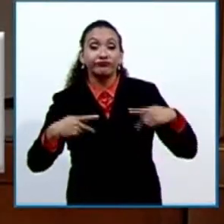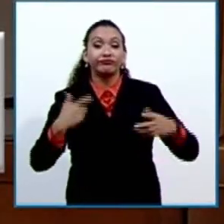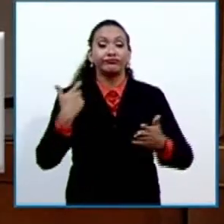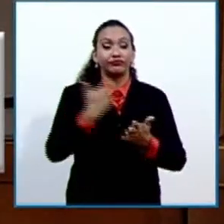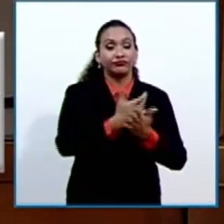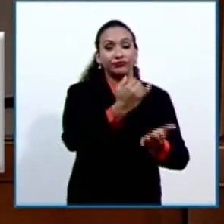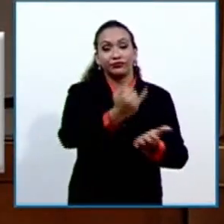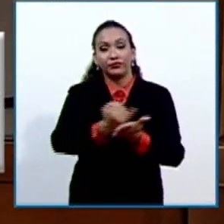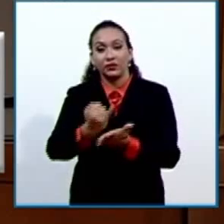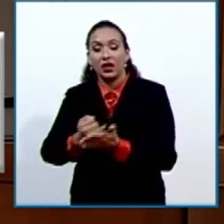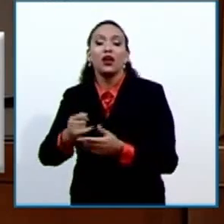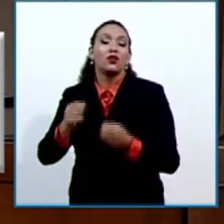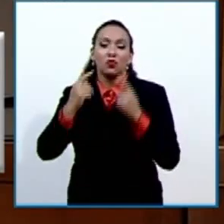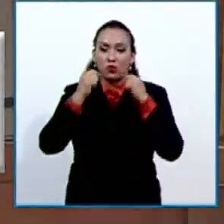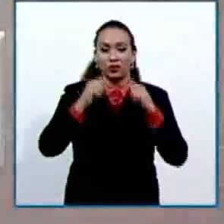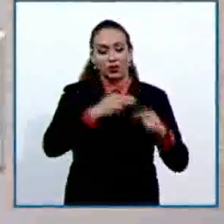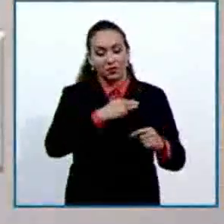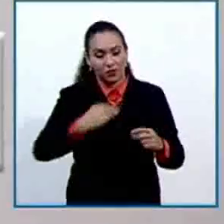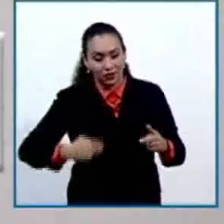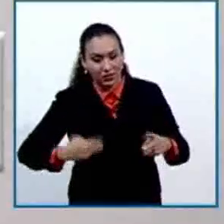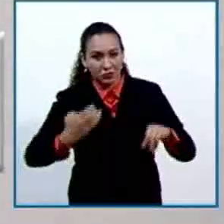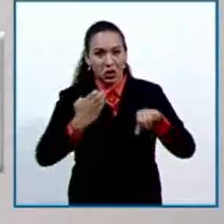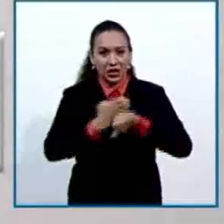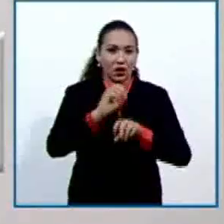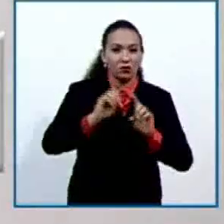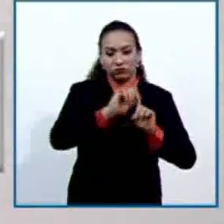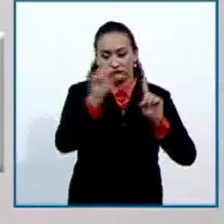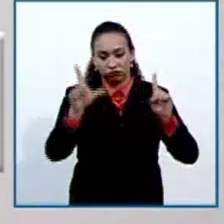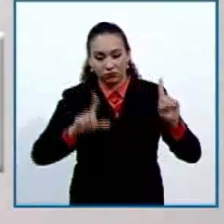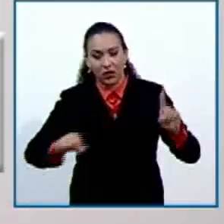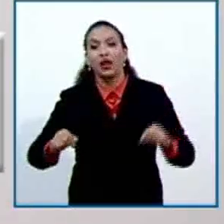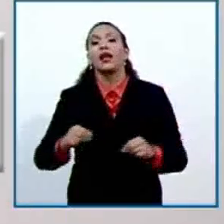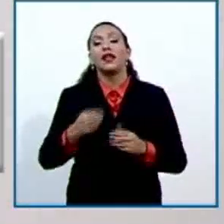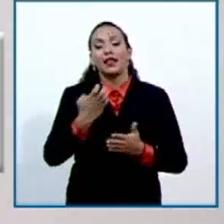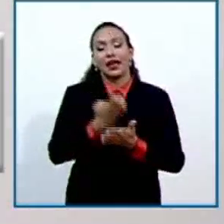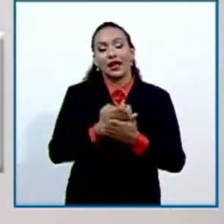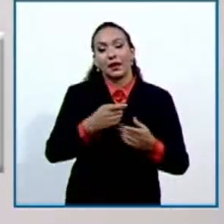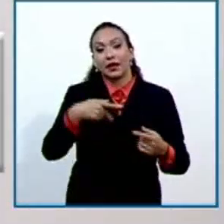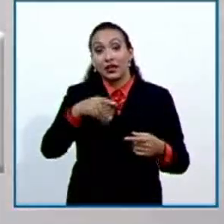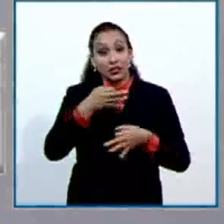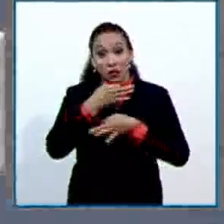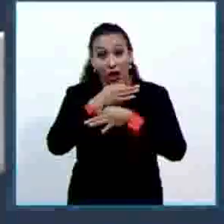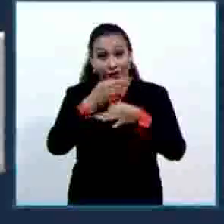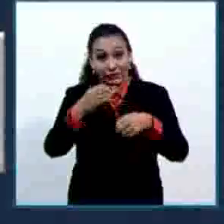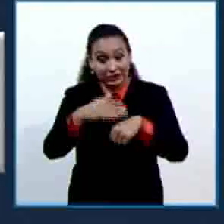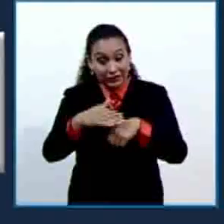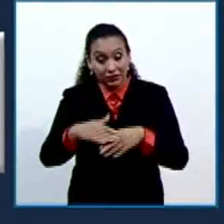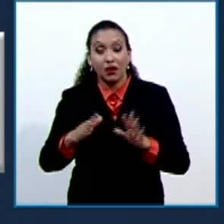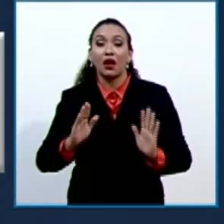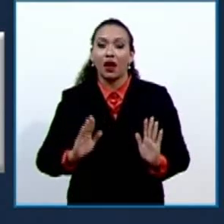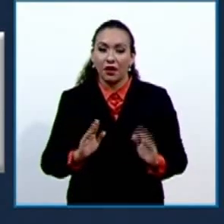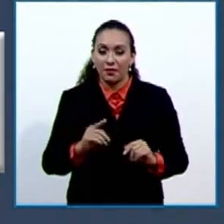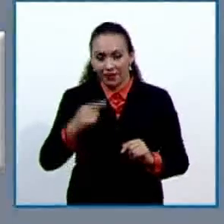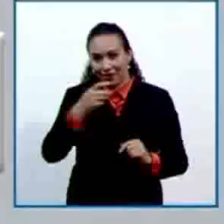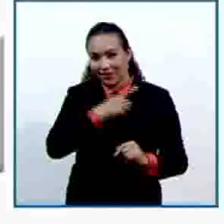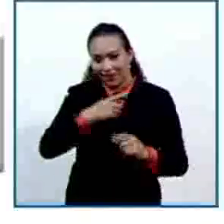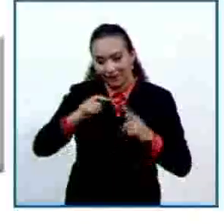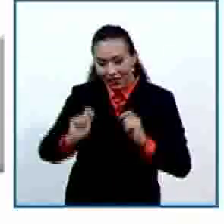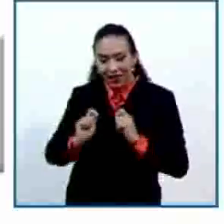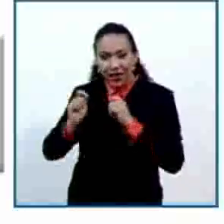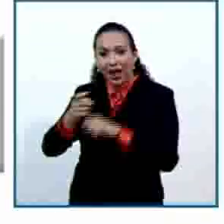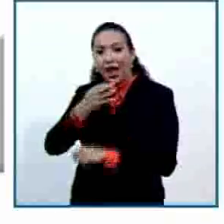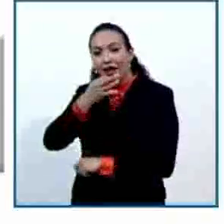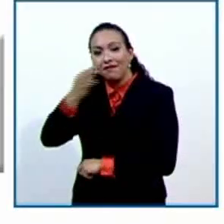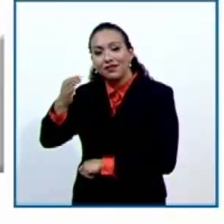Federal, estatal o municipal u otros agentes económicos que no notifiquen a la Comisión Federal de Competencia Económica